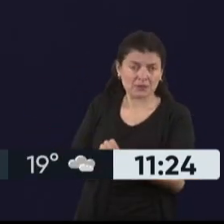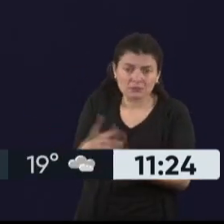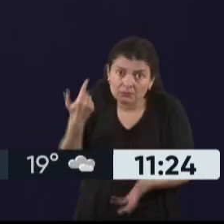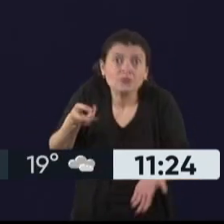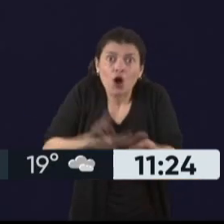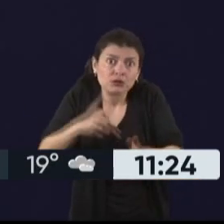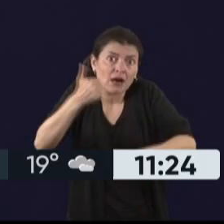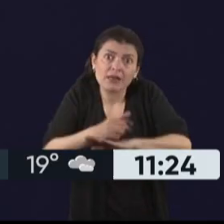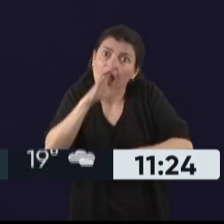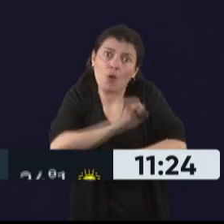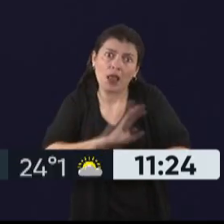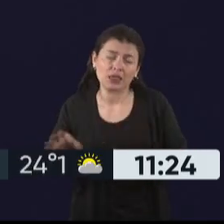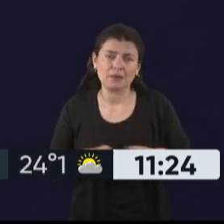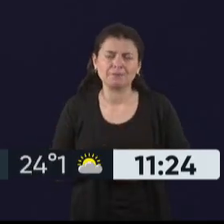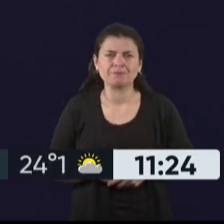supuesto.